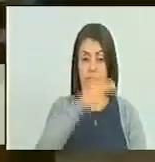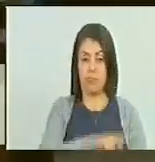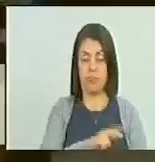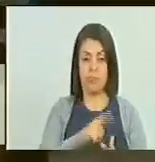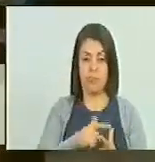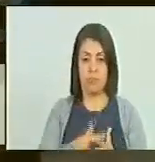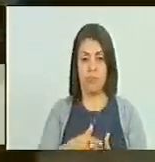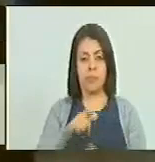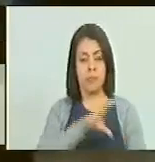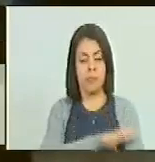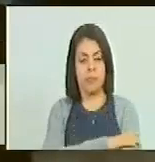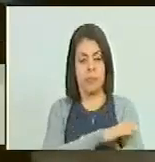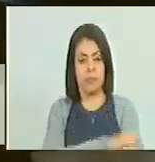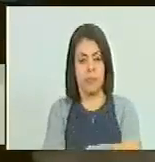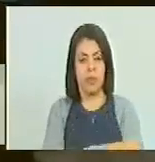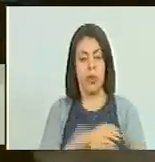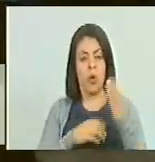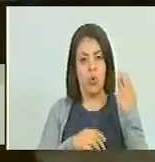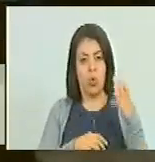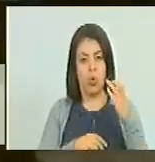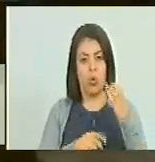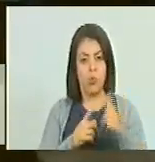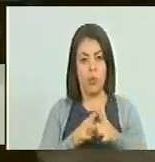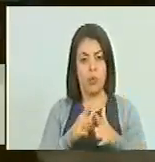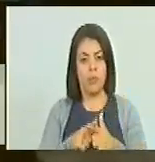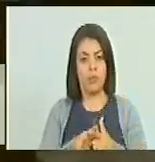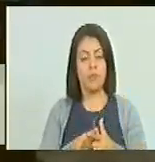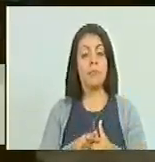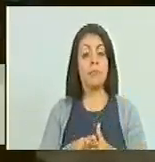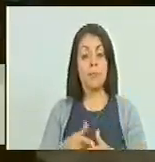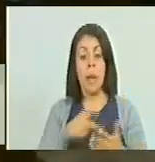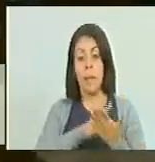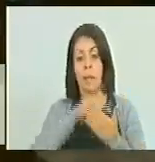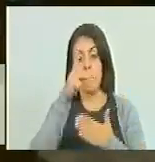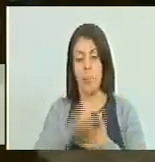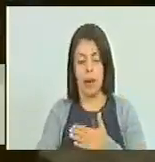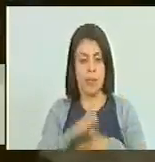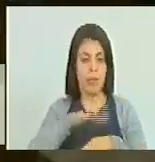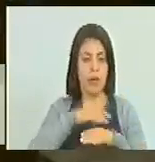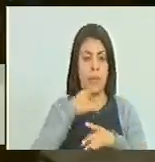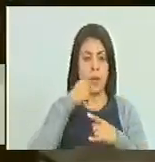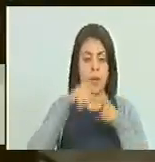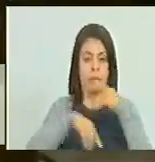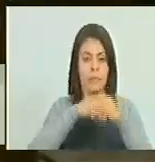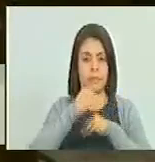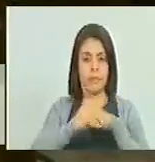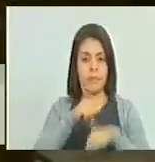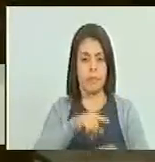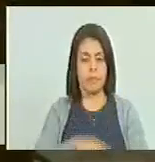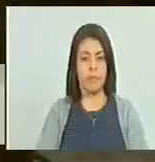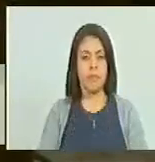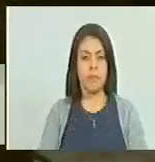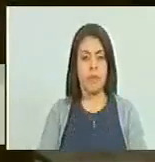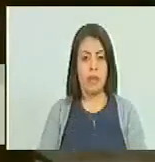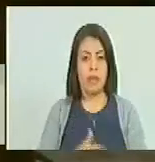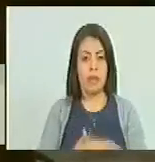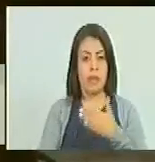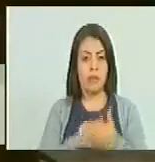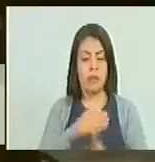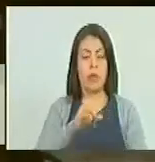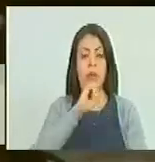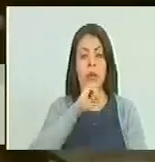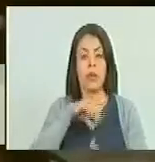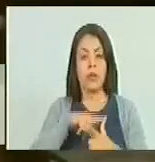la oligarquía colombiana, fue emboscado, y además de ello, en el tiempo, la